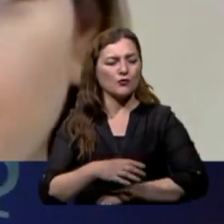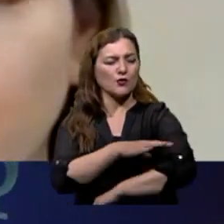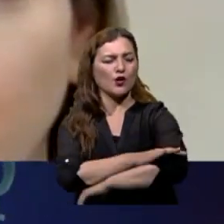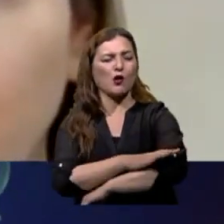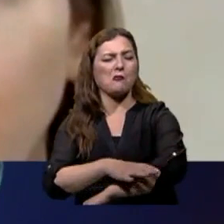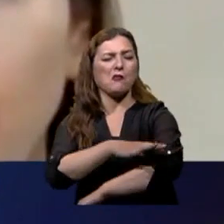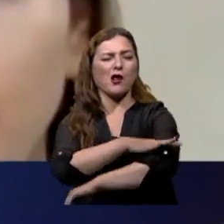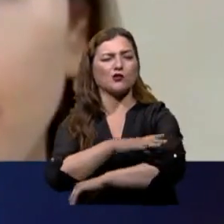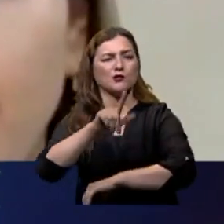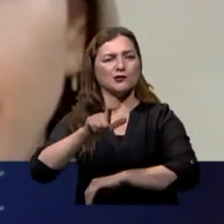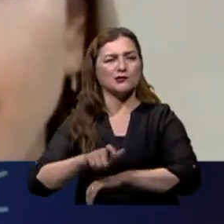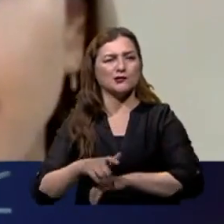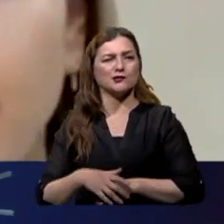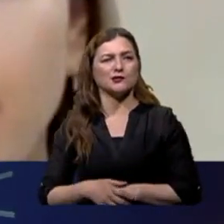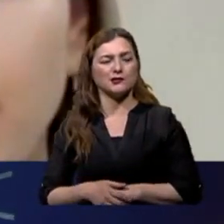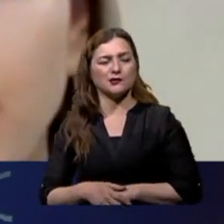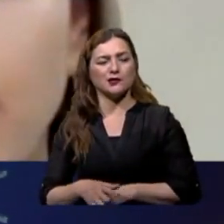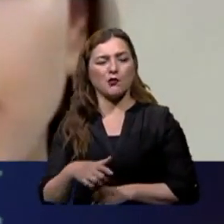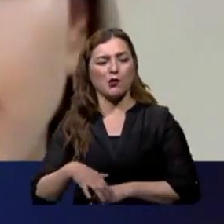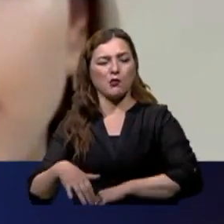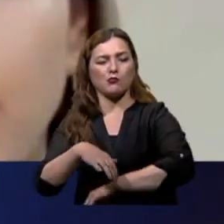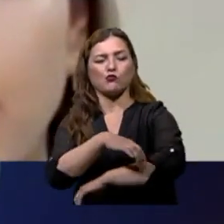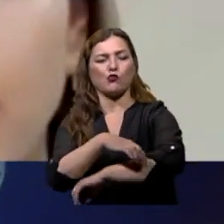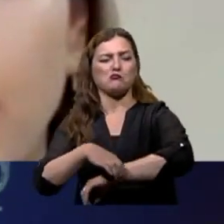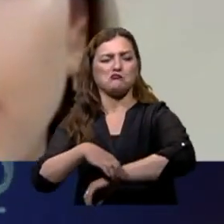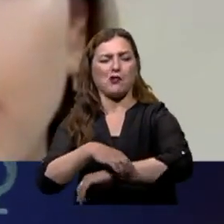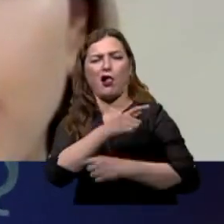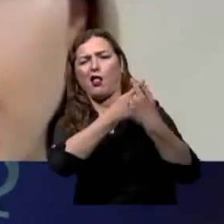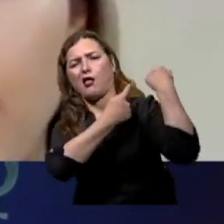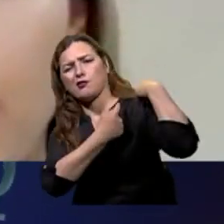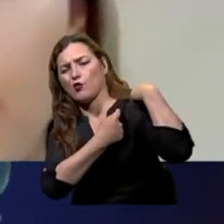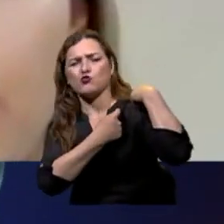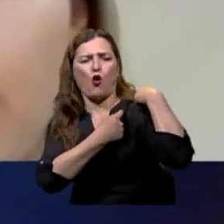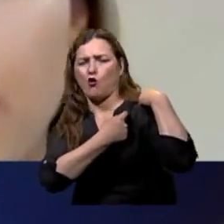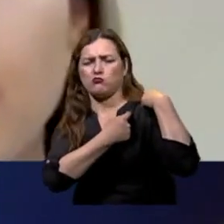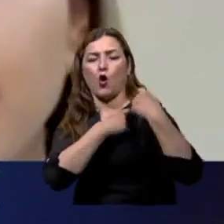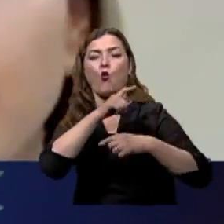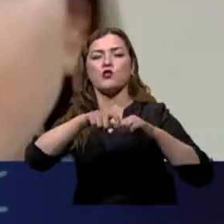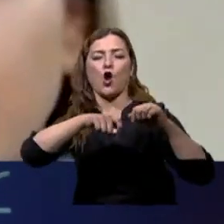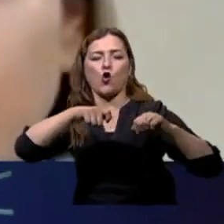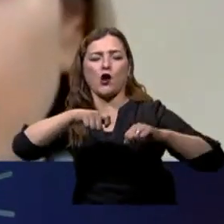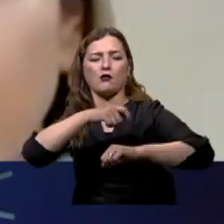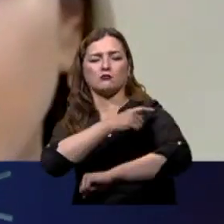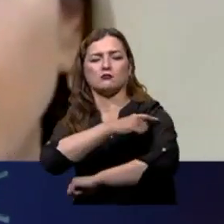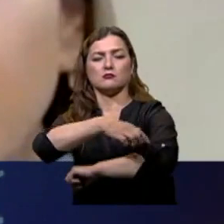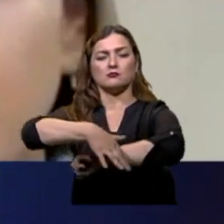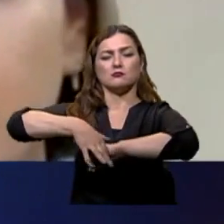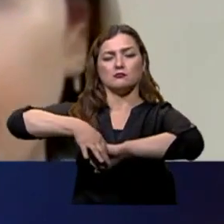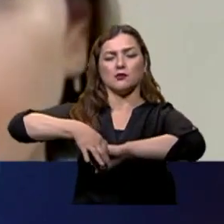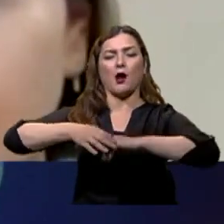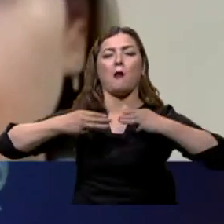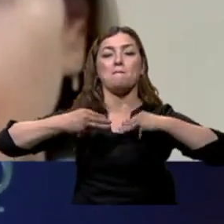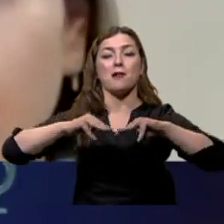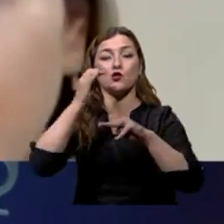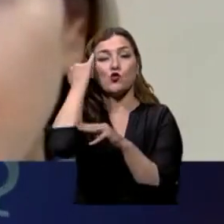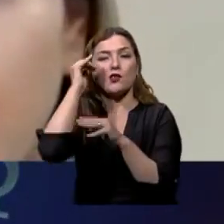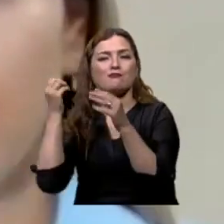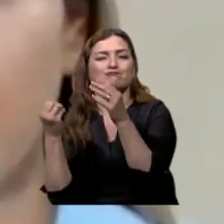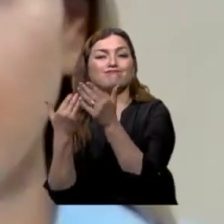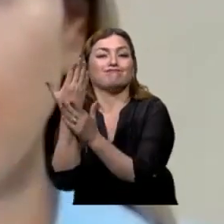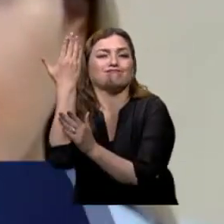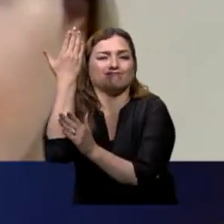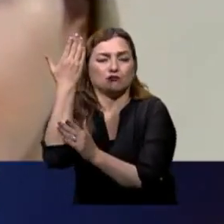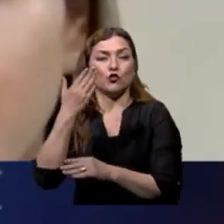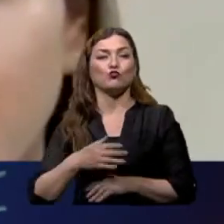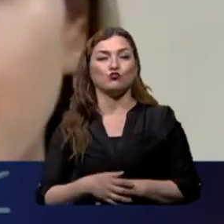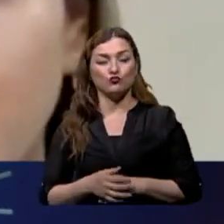no necesitas un arnés que llegue hasta la espalda, simplemente unas correas que te sostengan la prótesis a este nivel. Gracias al método que hemos creado,